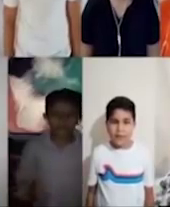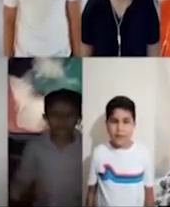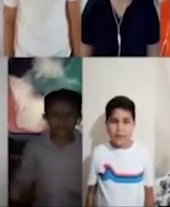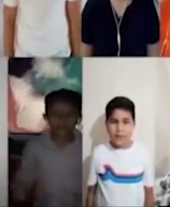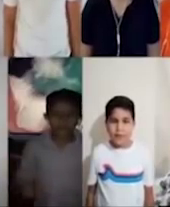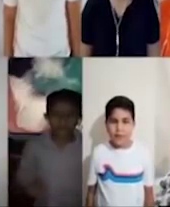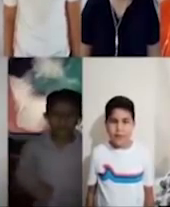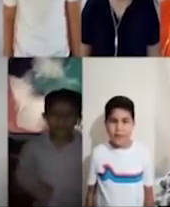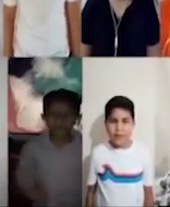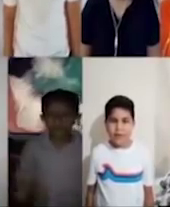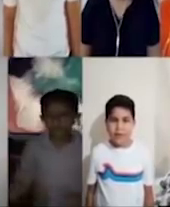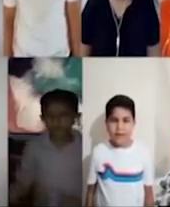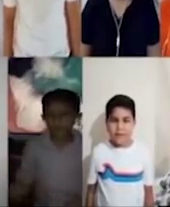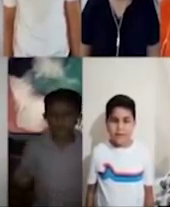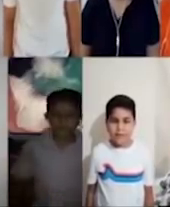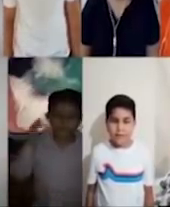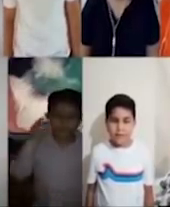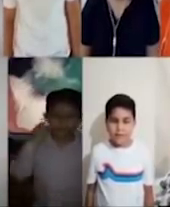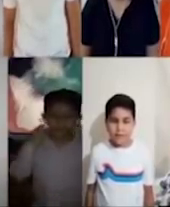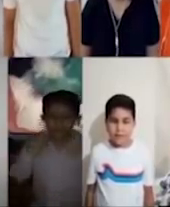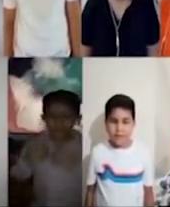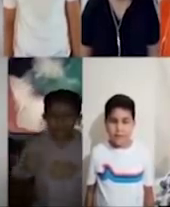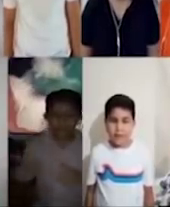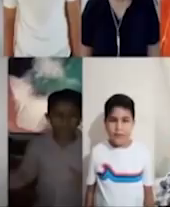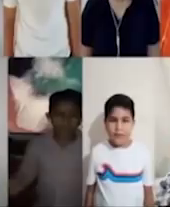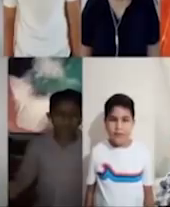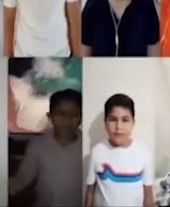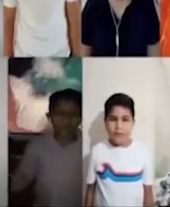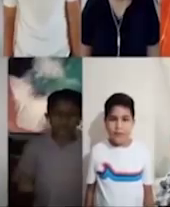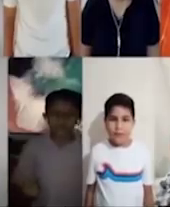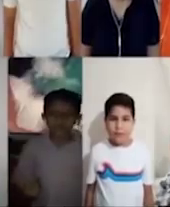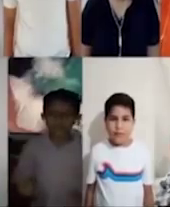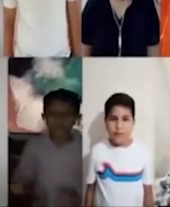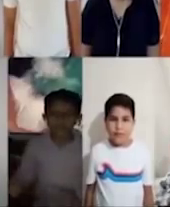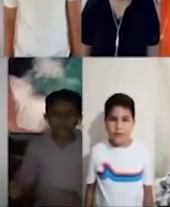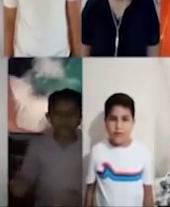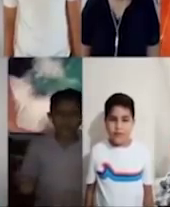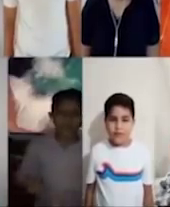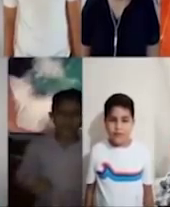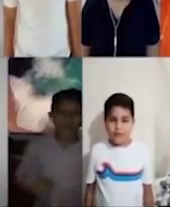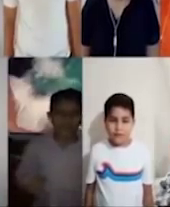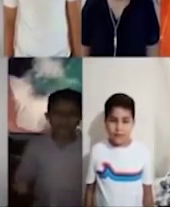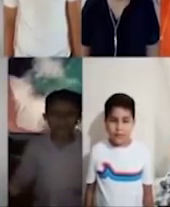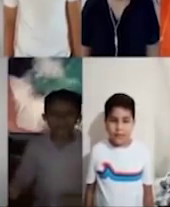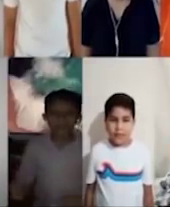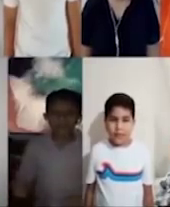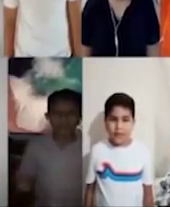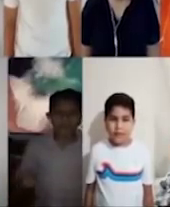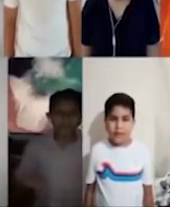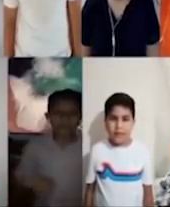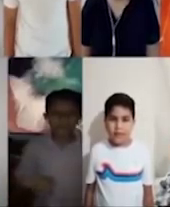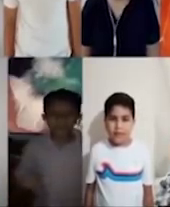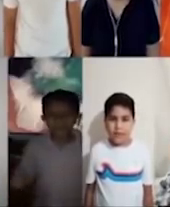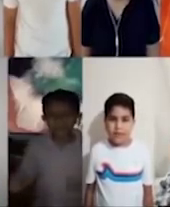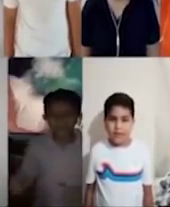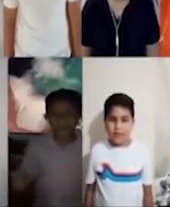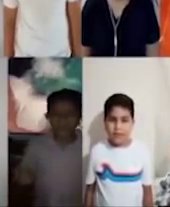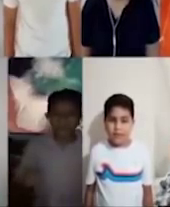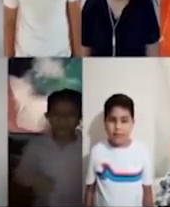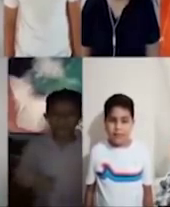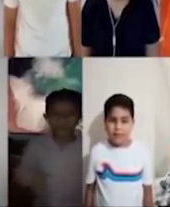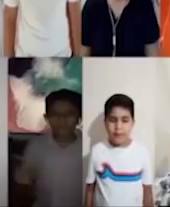blancas olas su carita podían blanquear. La negrita cucurumbe a